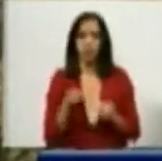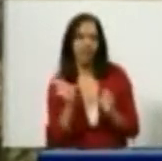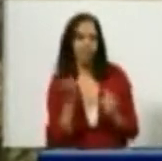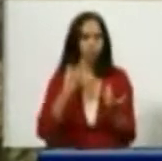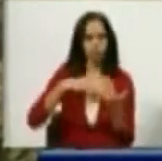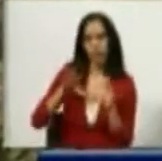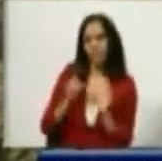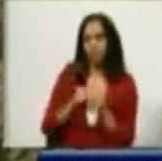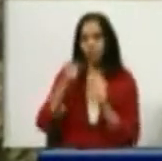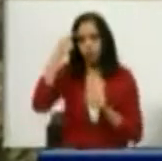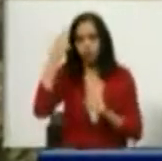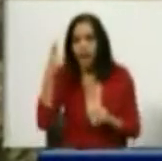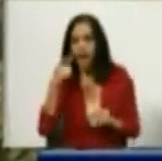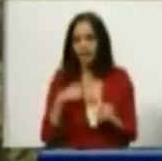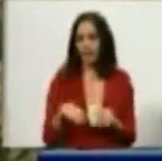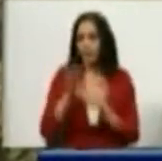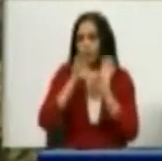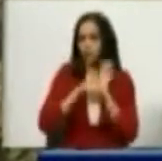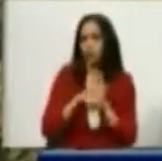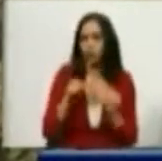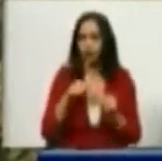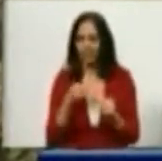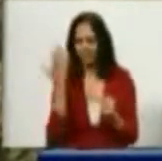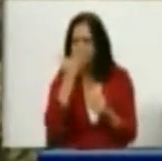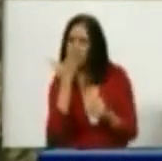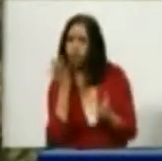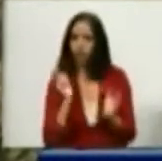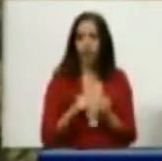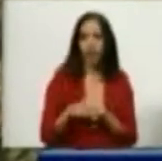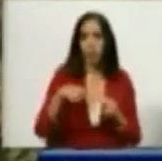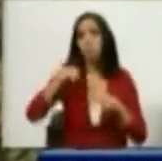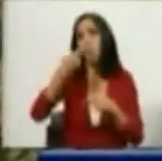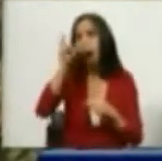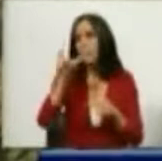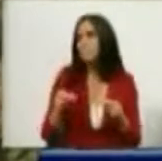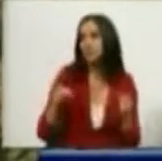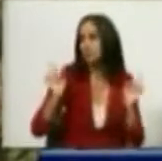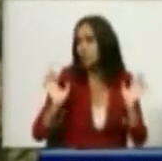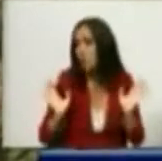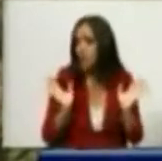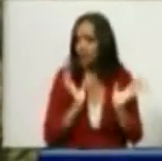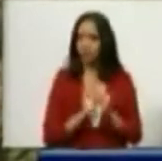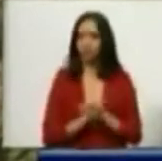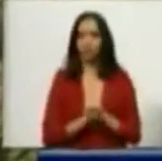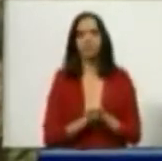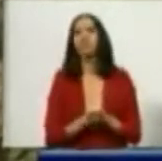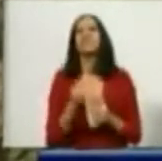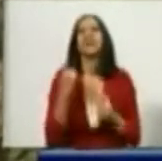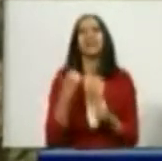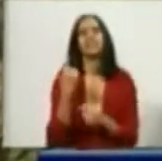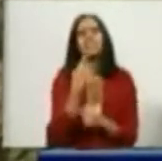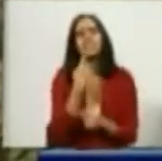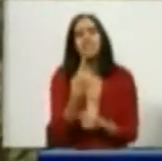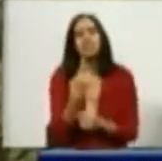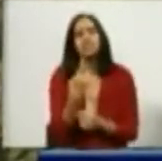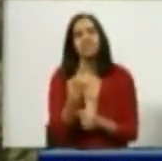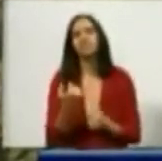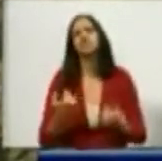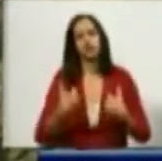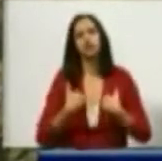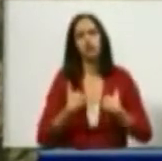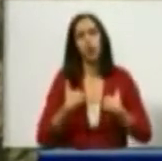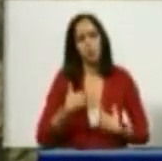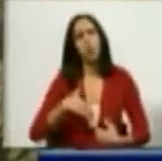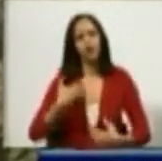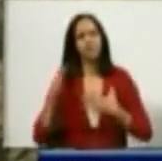No necesariamente porque la Constitución no está Clara pero Pueden ser otras personas lo único que le faltó decir yo soy capaz